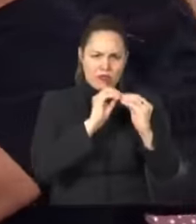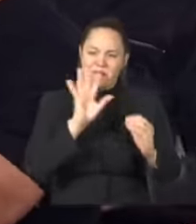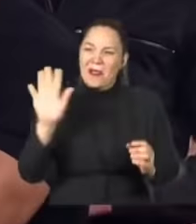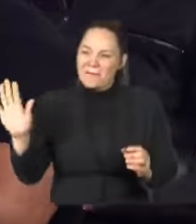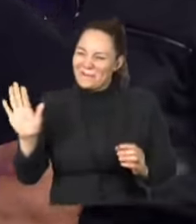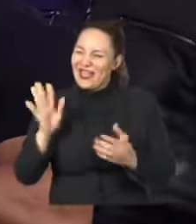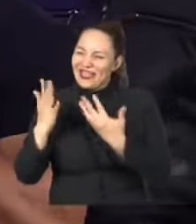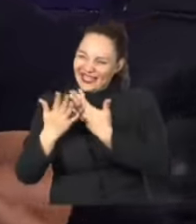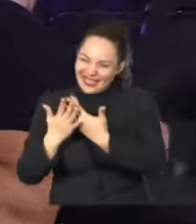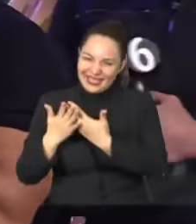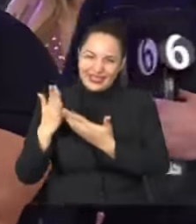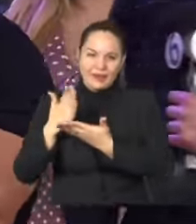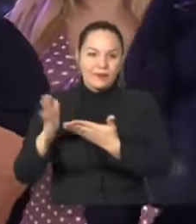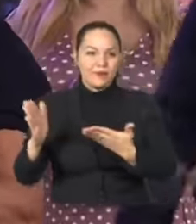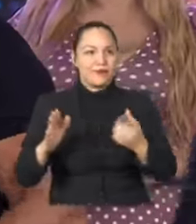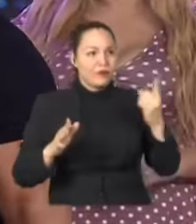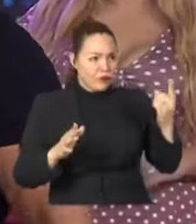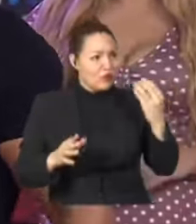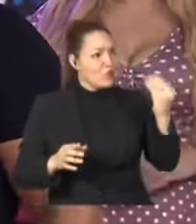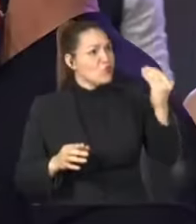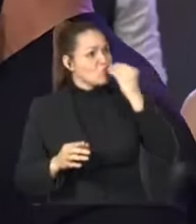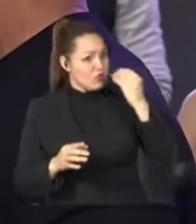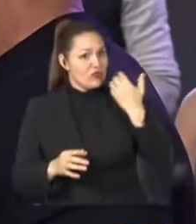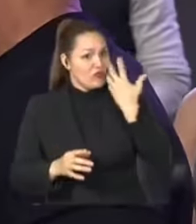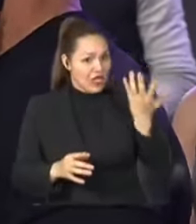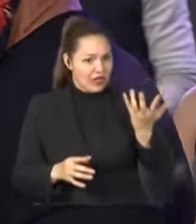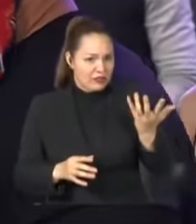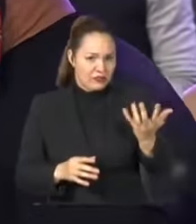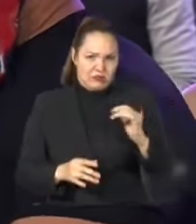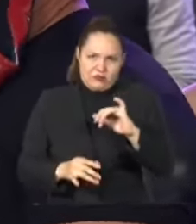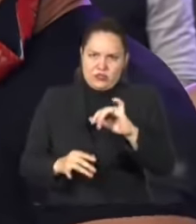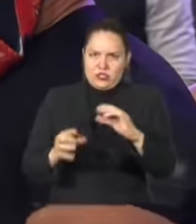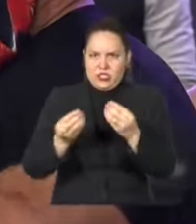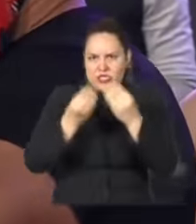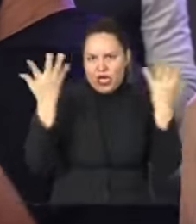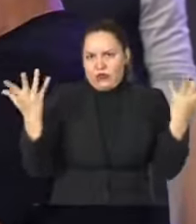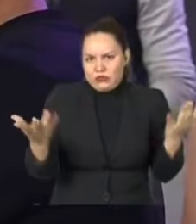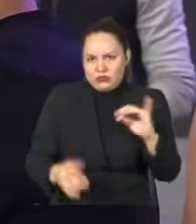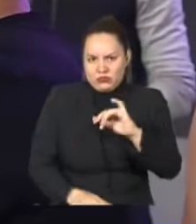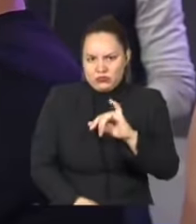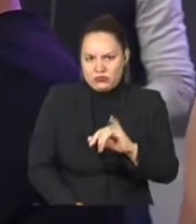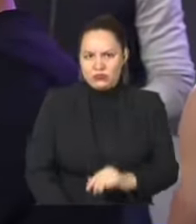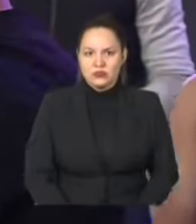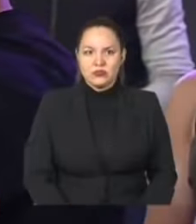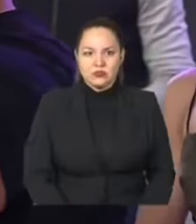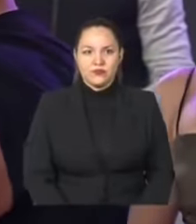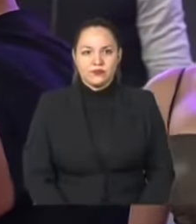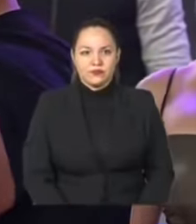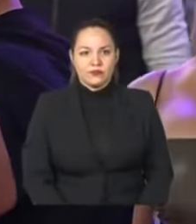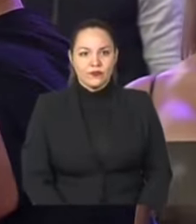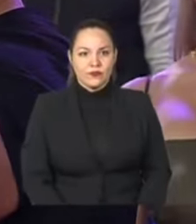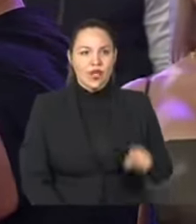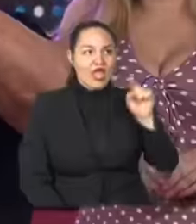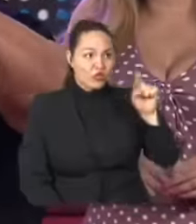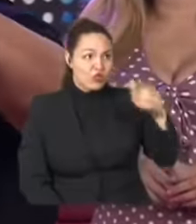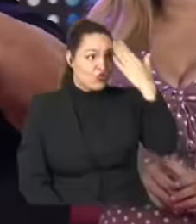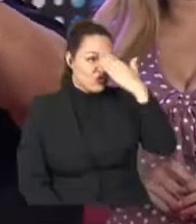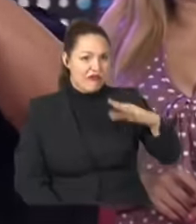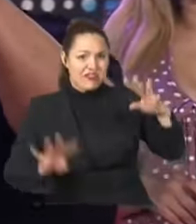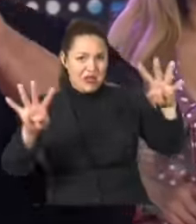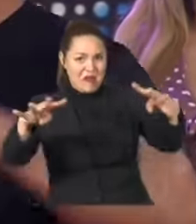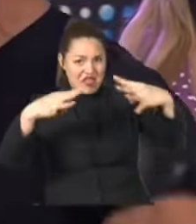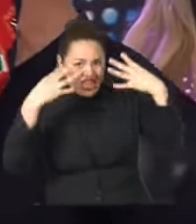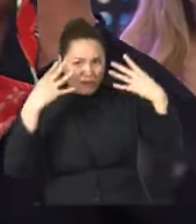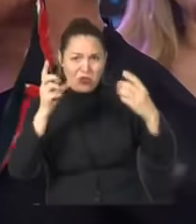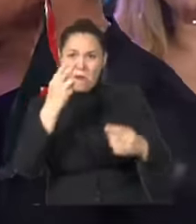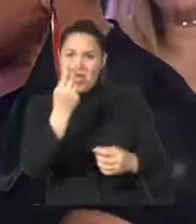Espérate tú, tranquilo. ¿Tú serías capaz de darme un beso? Claro. Claro. ¿Tú no te das cuenta que te está viendo más de 25 millones